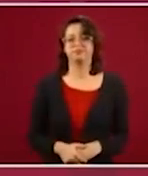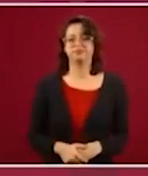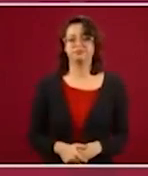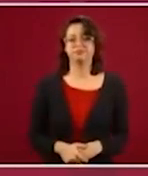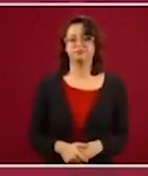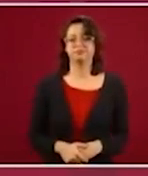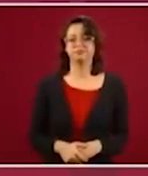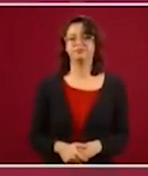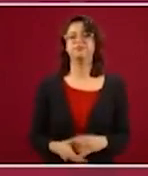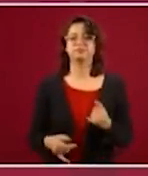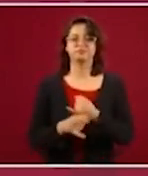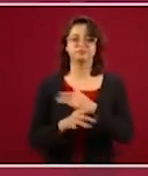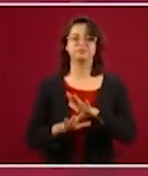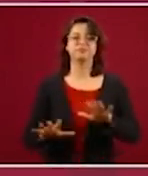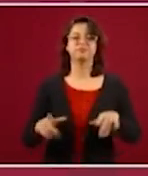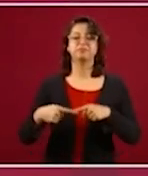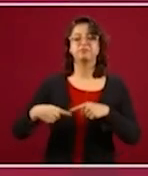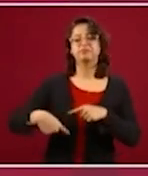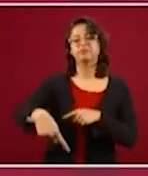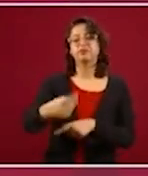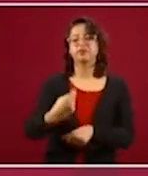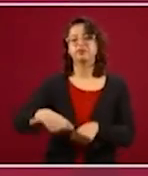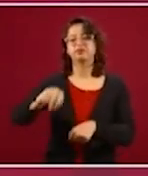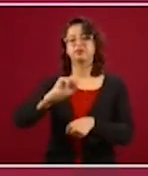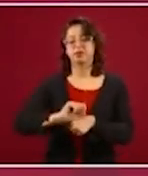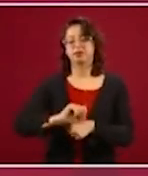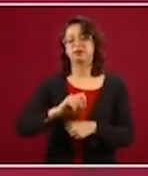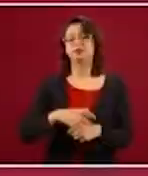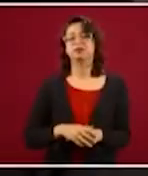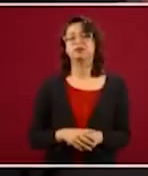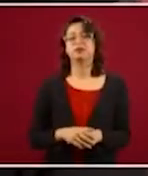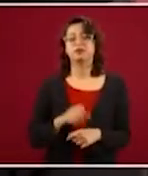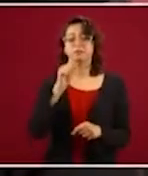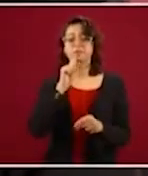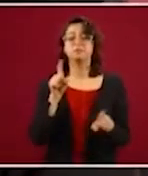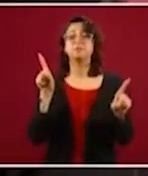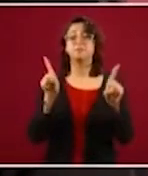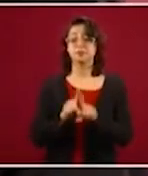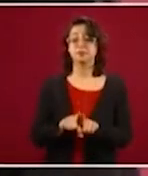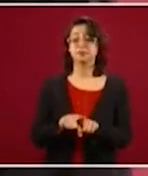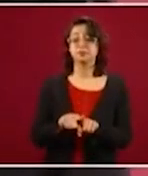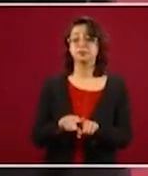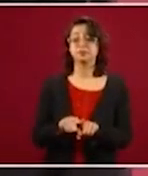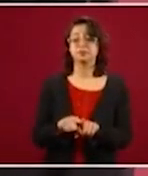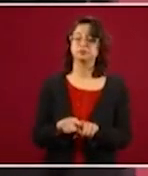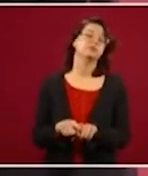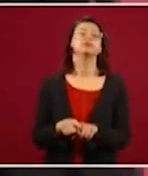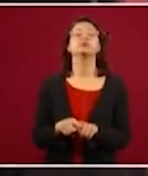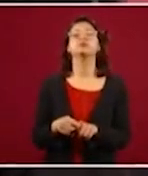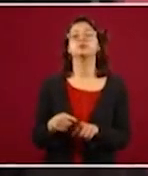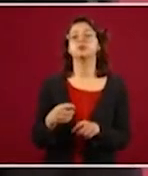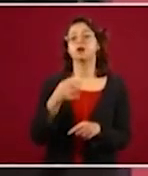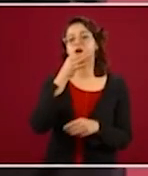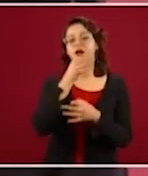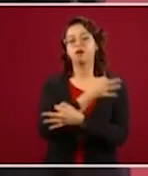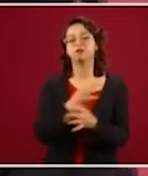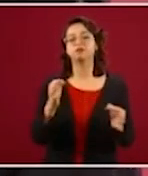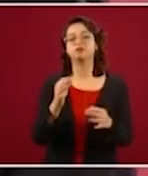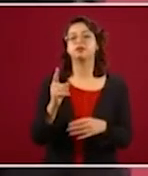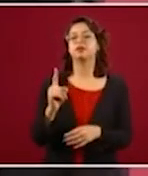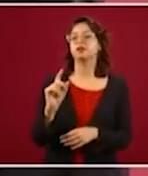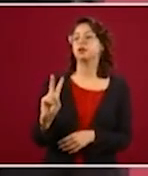información para la semana. Y decirles que el fin de semana nos fue muy bien